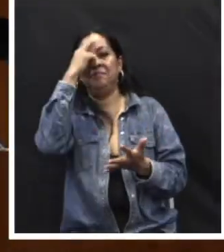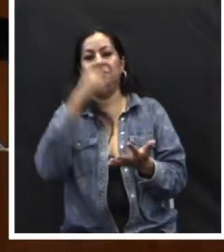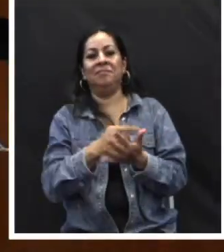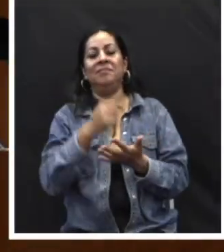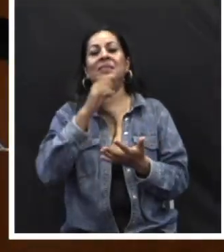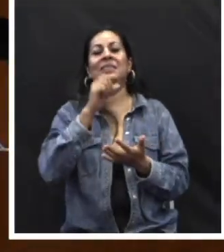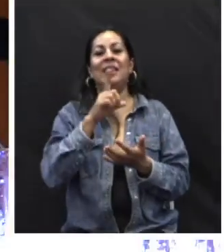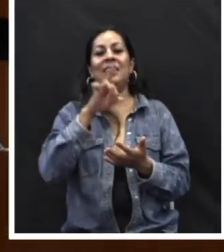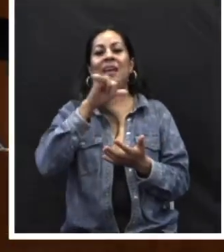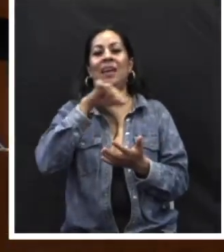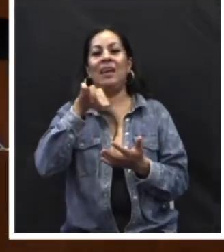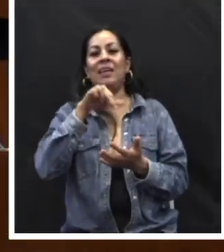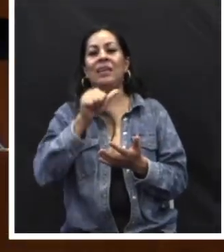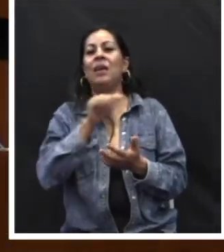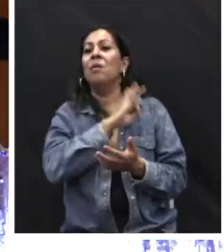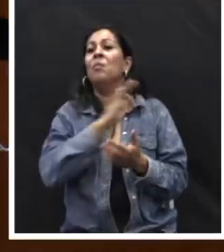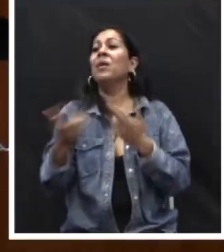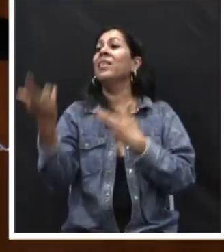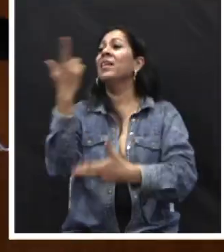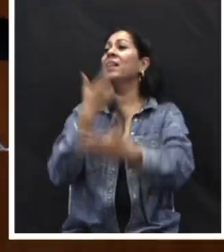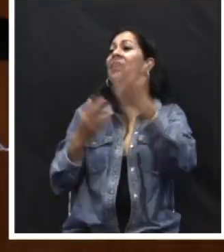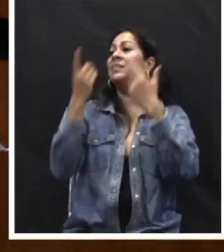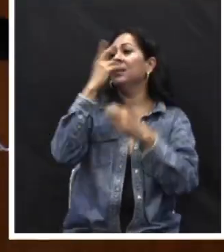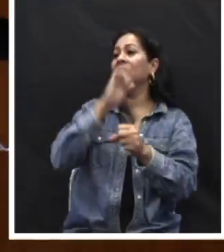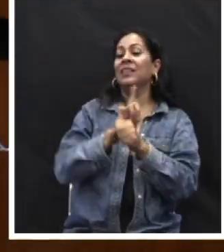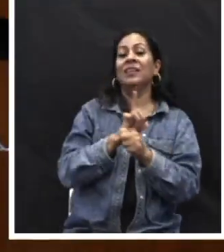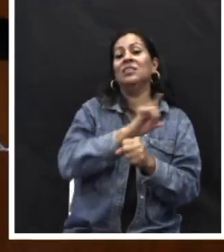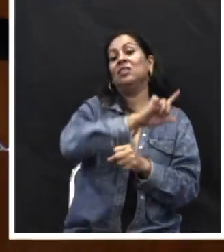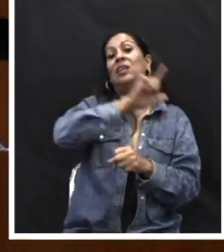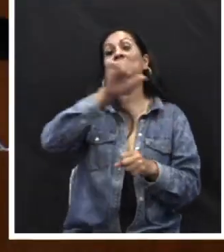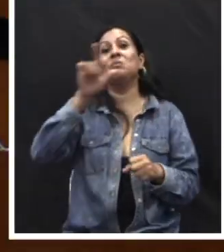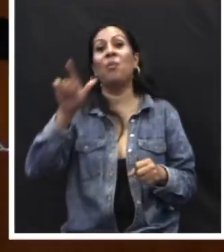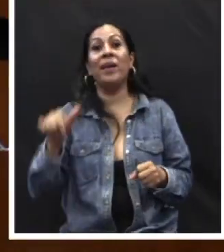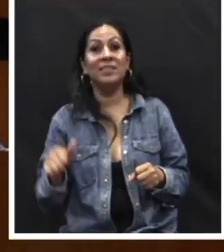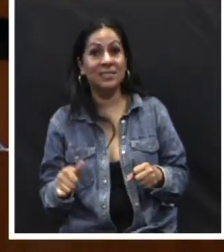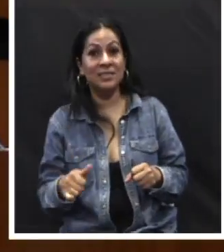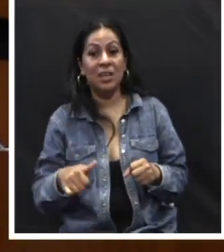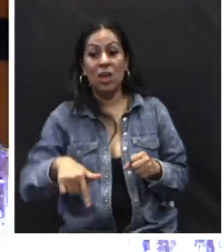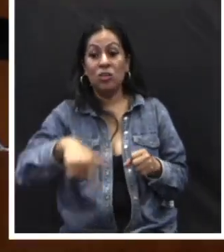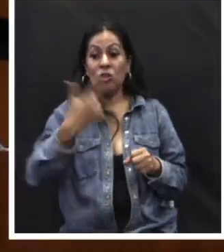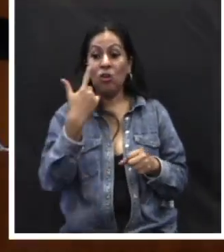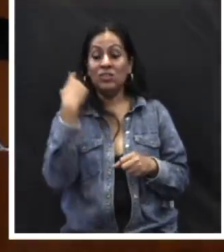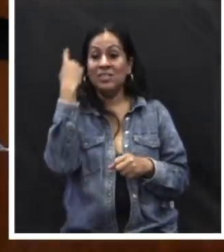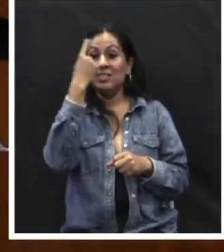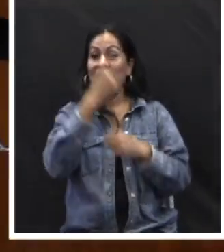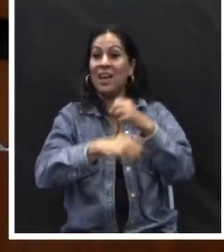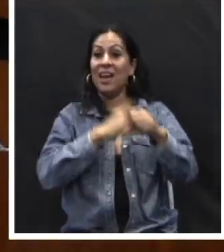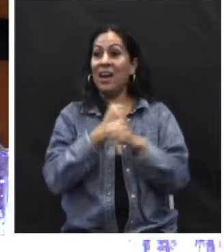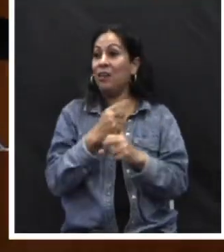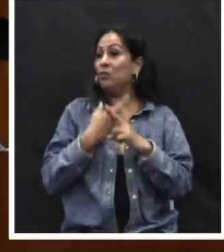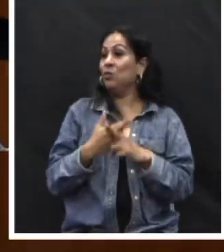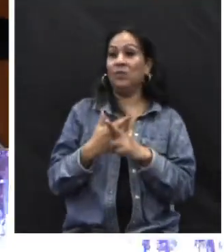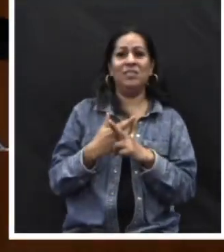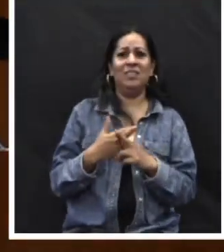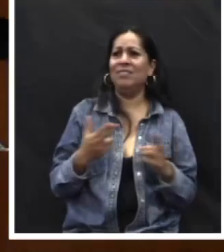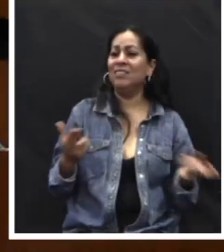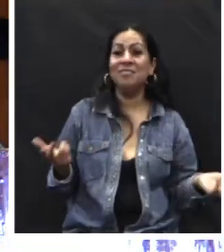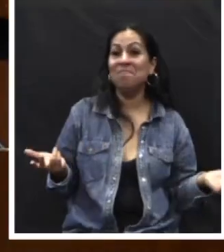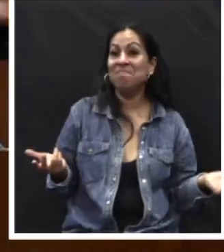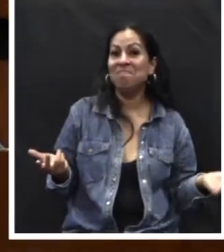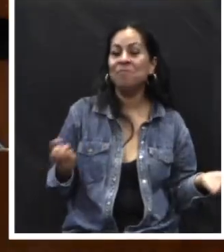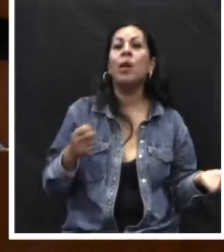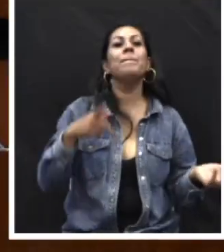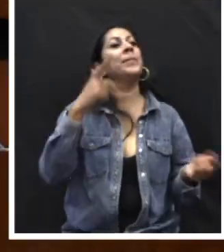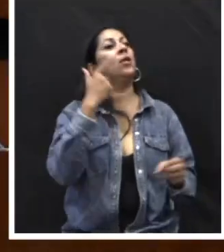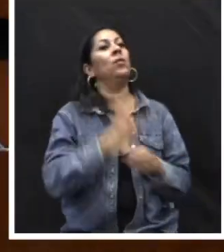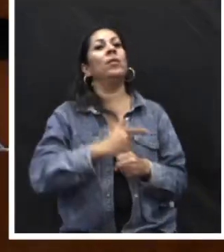Javier Saldaña pueda regresar a la rectoría posteriormente. 12 años no le han sido suficientes, pero